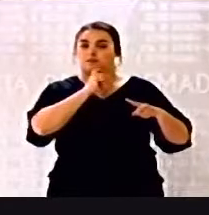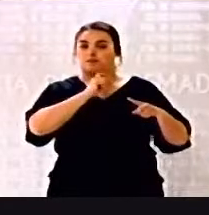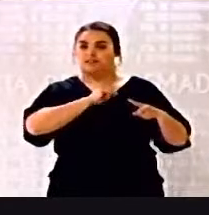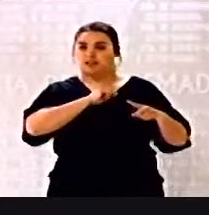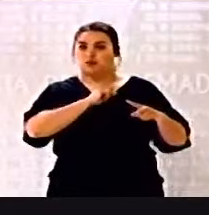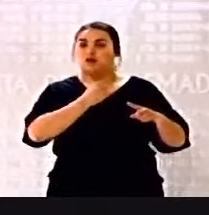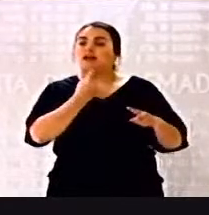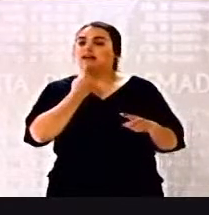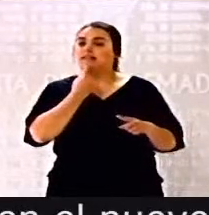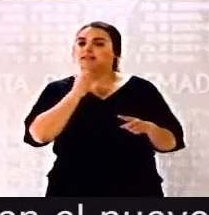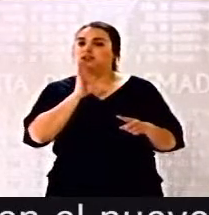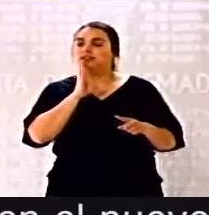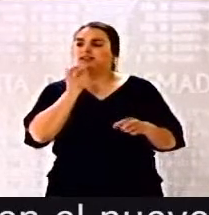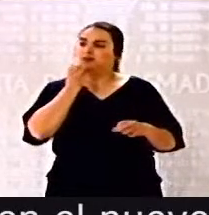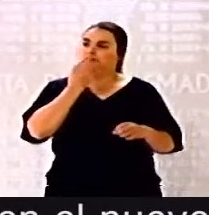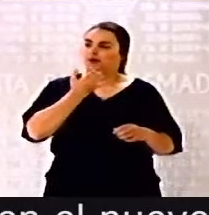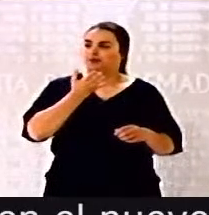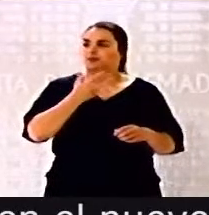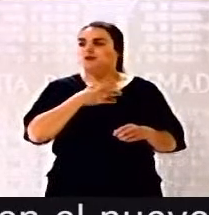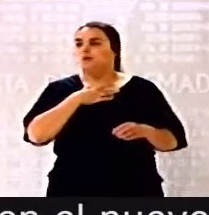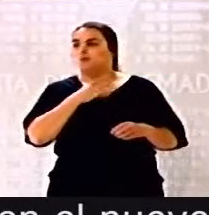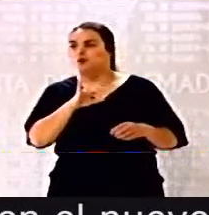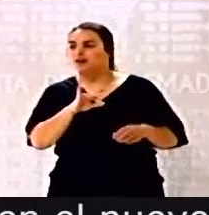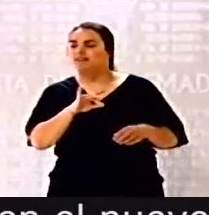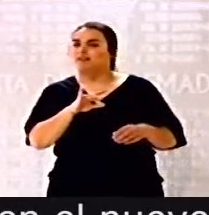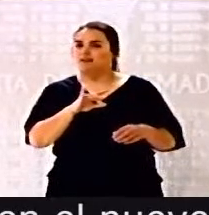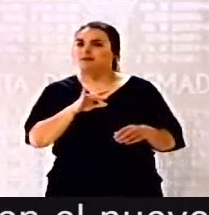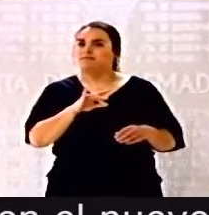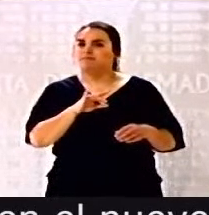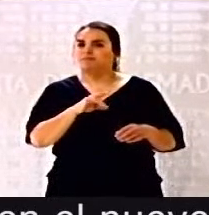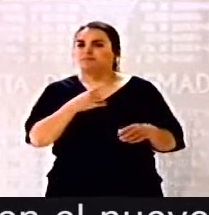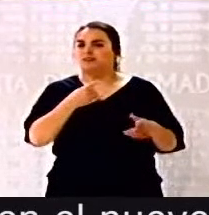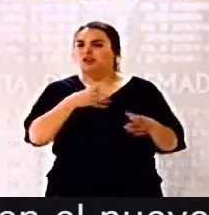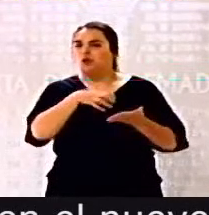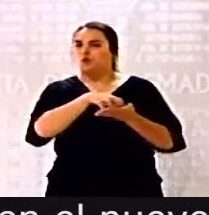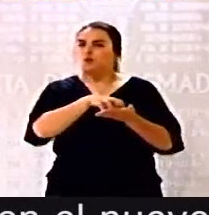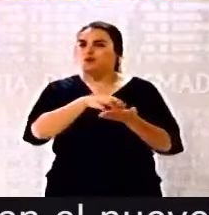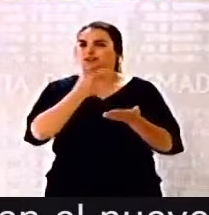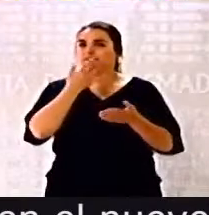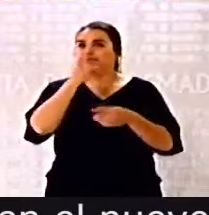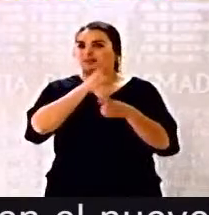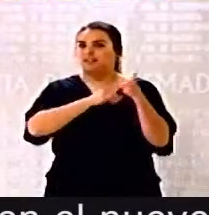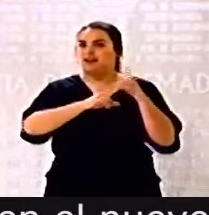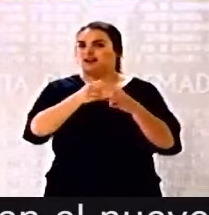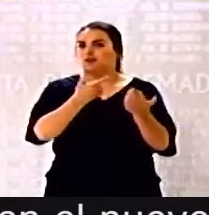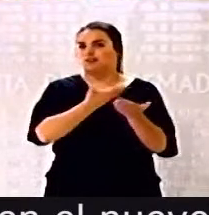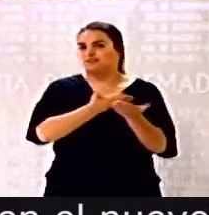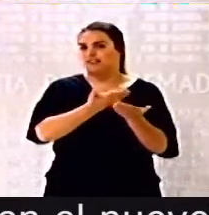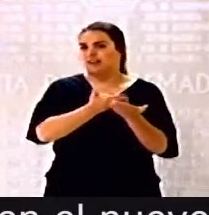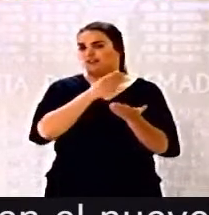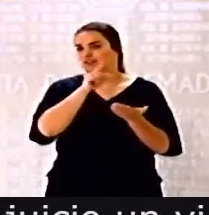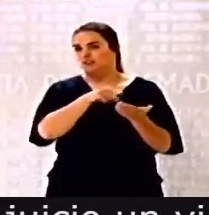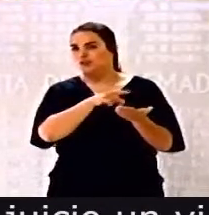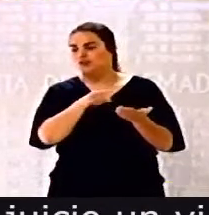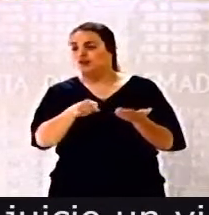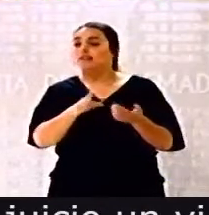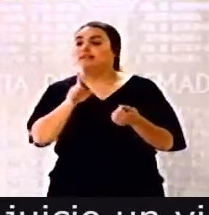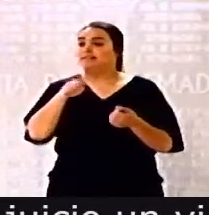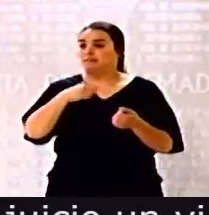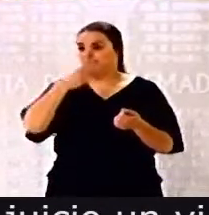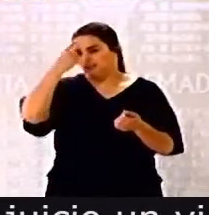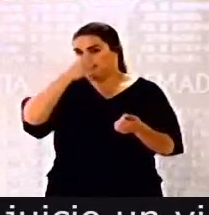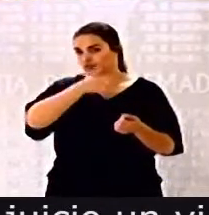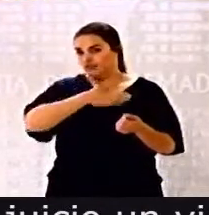dicho que podría ponerse más en tela de juicio, que hubiera sido un viaje justificado. También quería saber